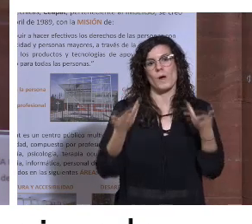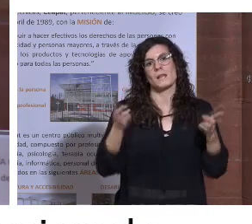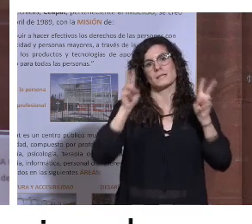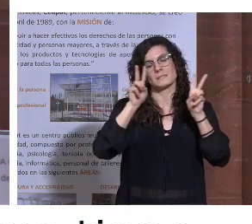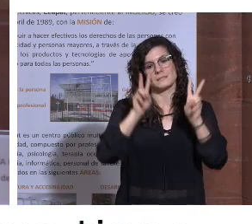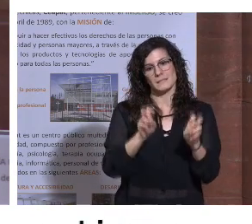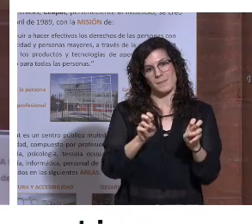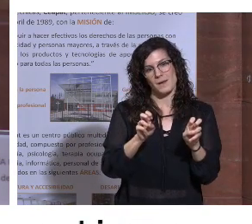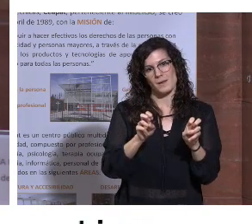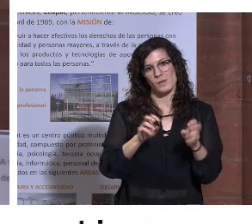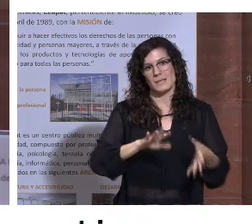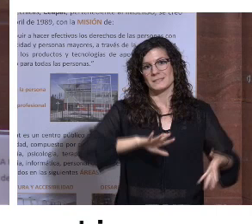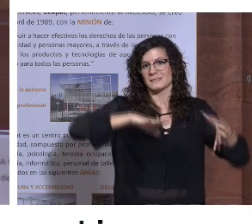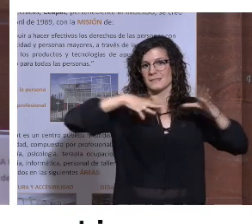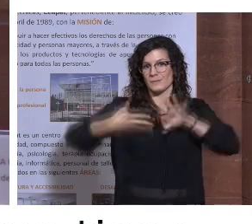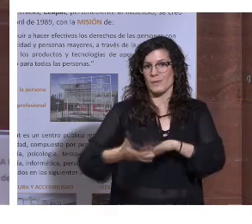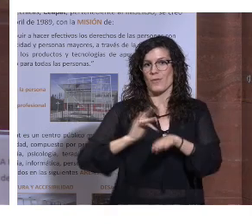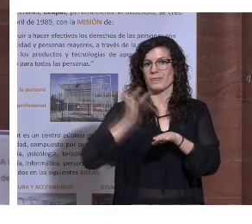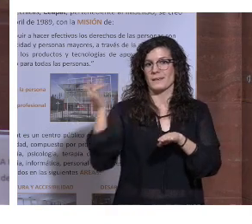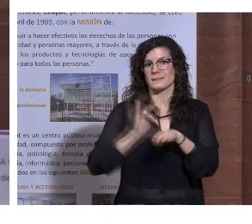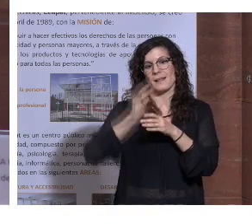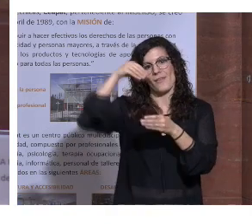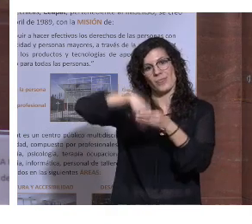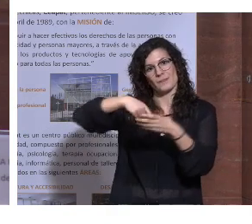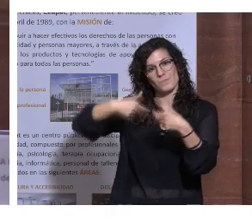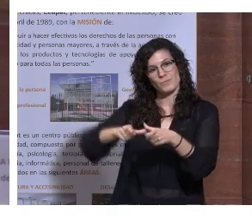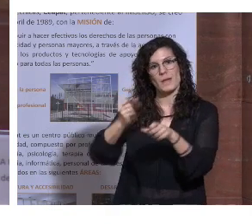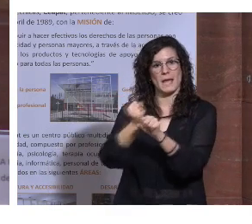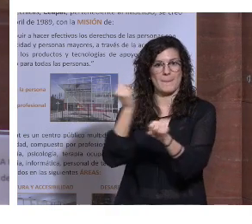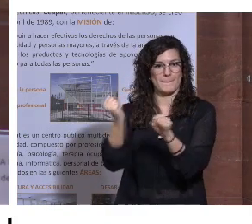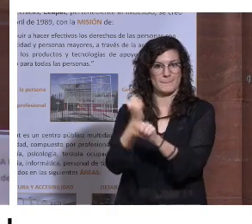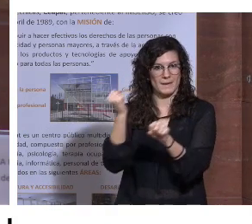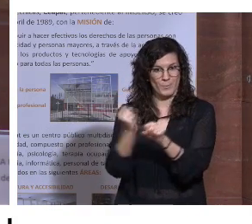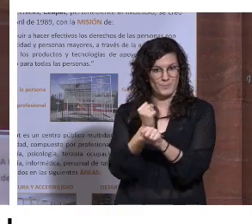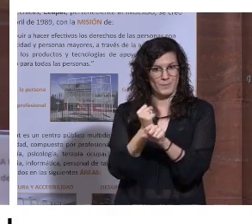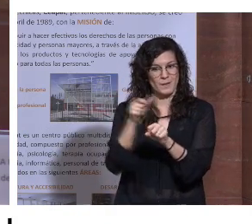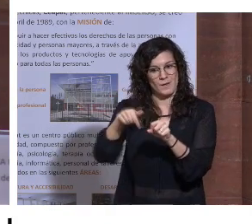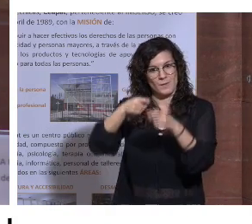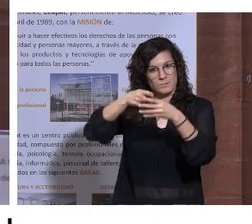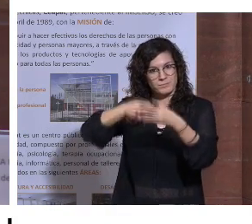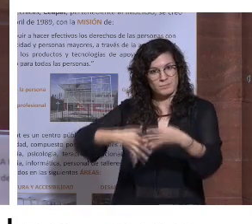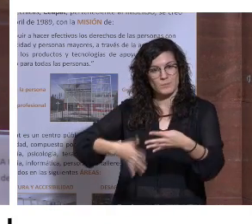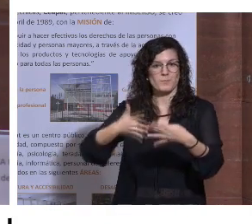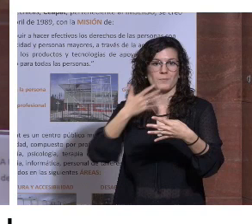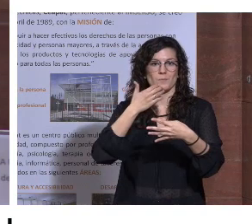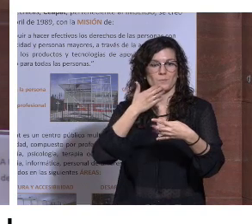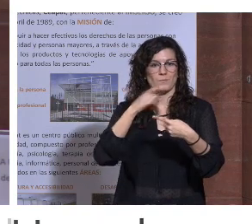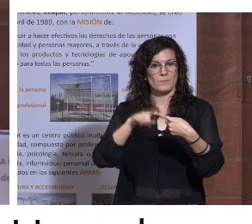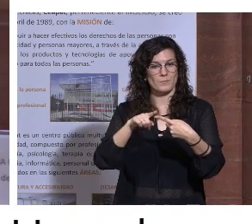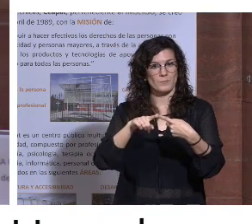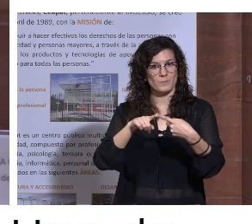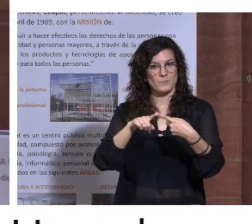impacto de la transformación digital en el empleo, que tiene diferentes derivadas, ¿no? Una de ellas, muy importante,